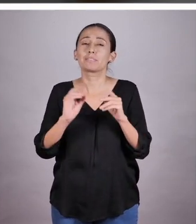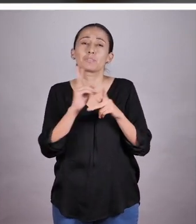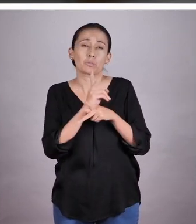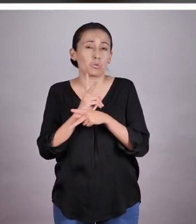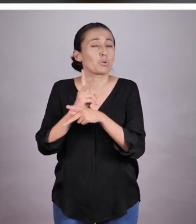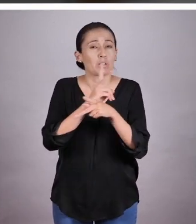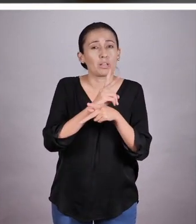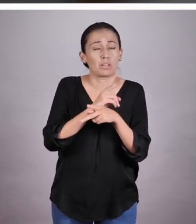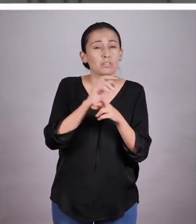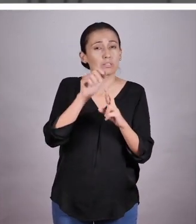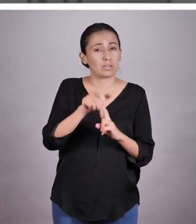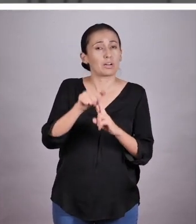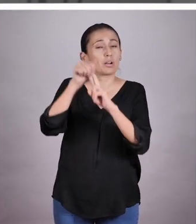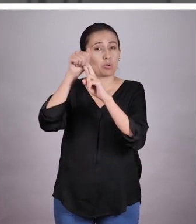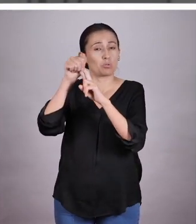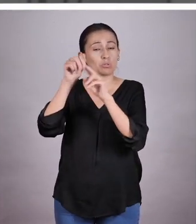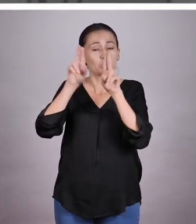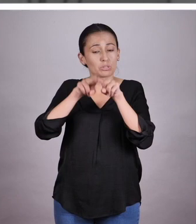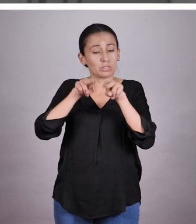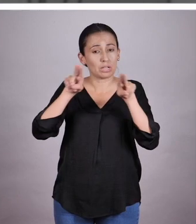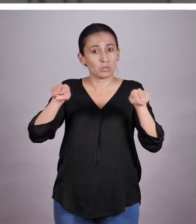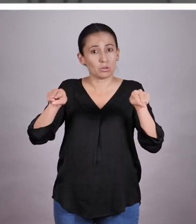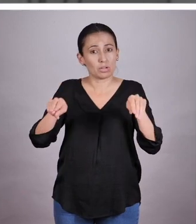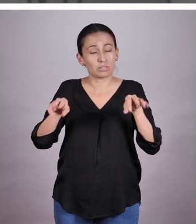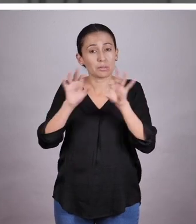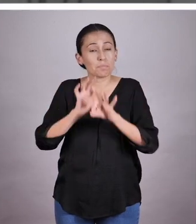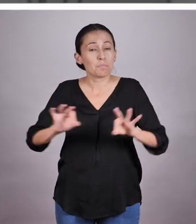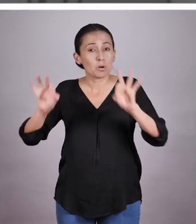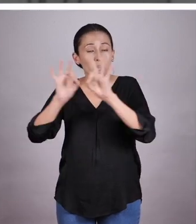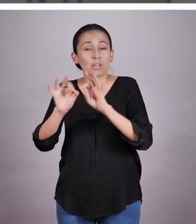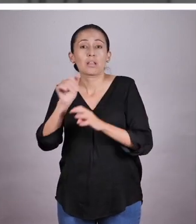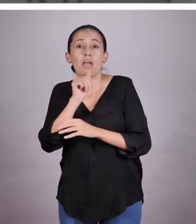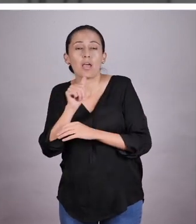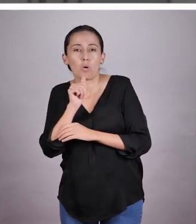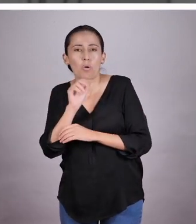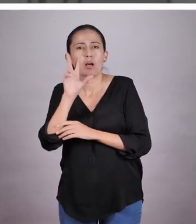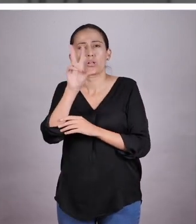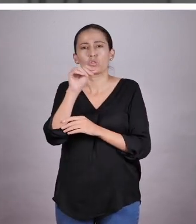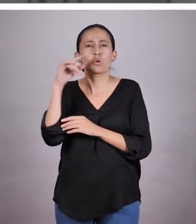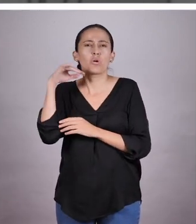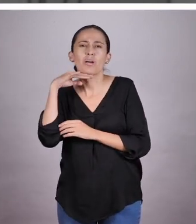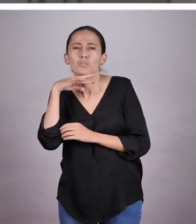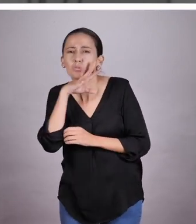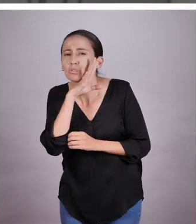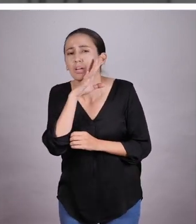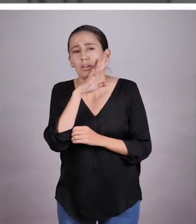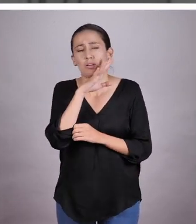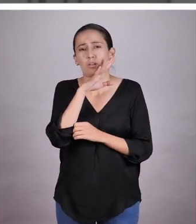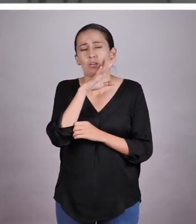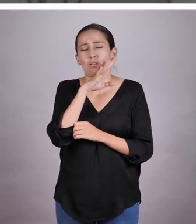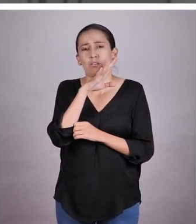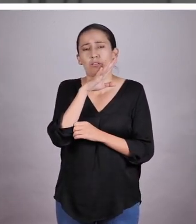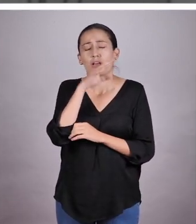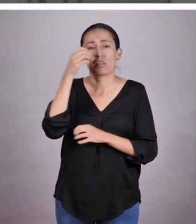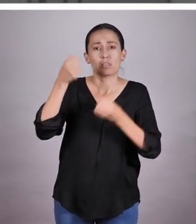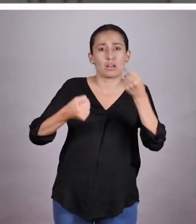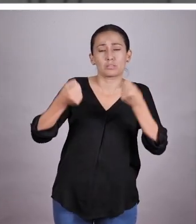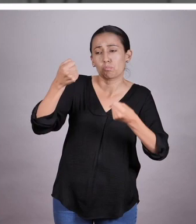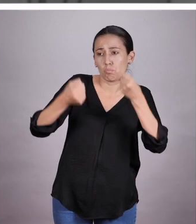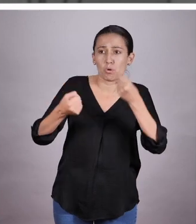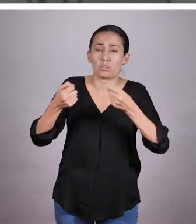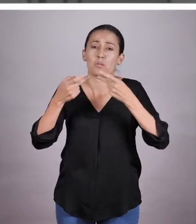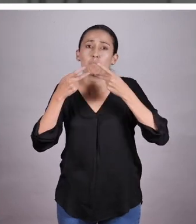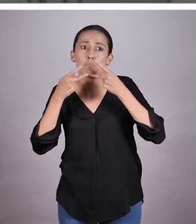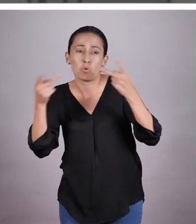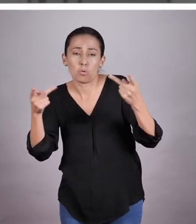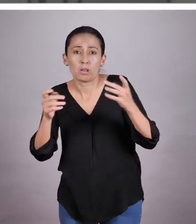con el uso de recursos naturales, sobre todo el agua. Contaminar lo menos posible, en transporte sobre todo. Considera usar transporte